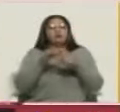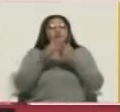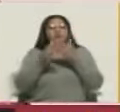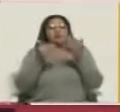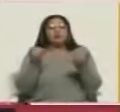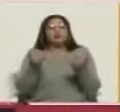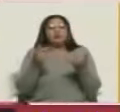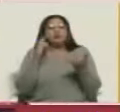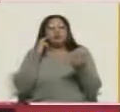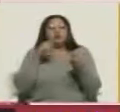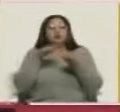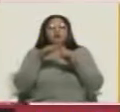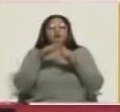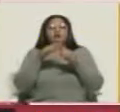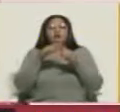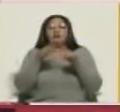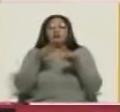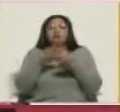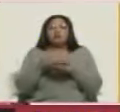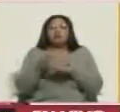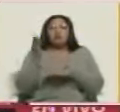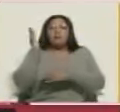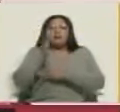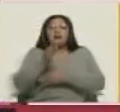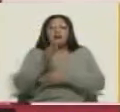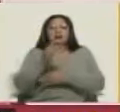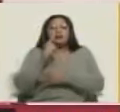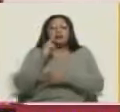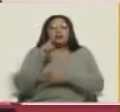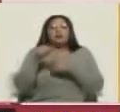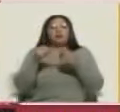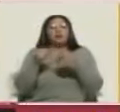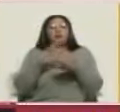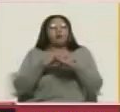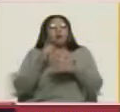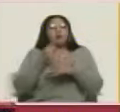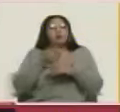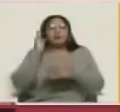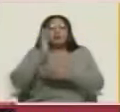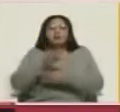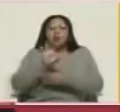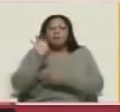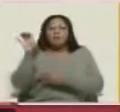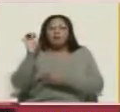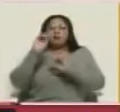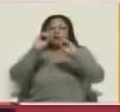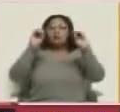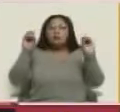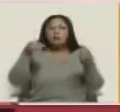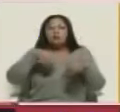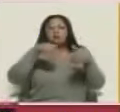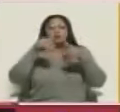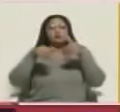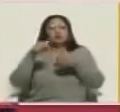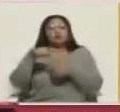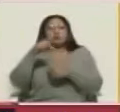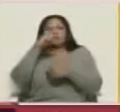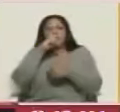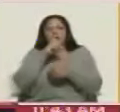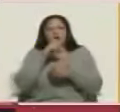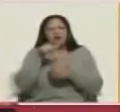qué? ¿De qué? ¿Por qué tienen que amenazar a un país que está llamando elecciones? Que esta sería la elección